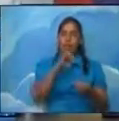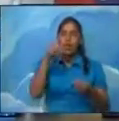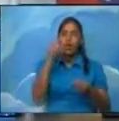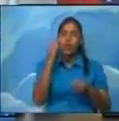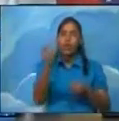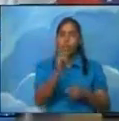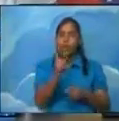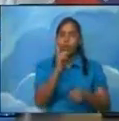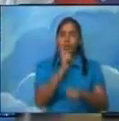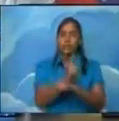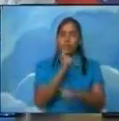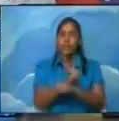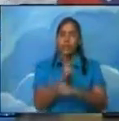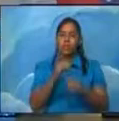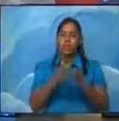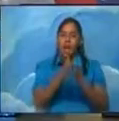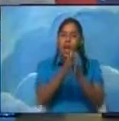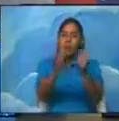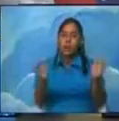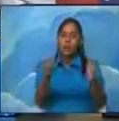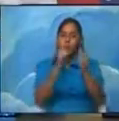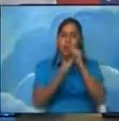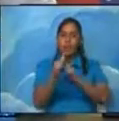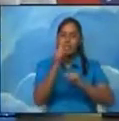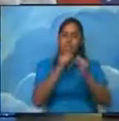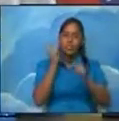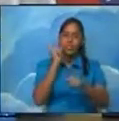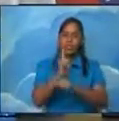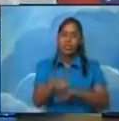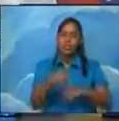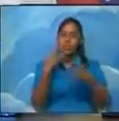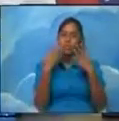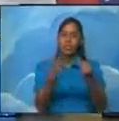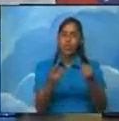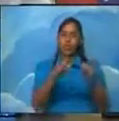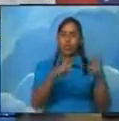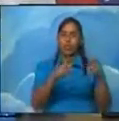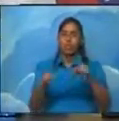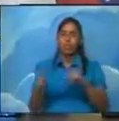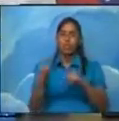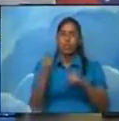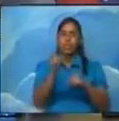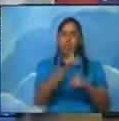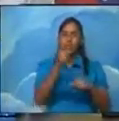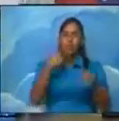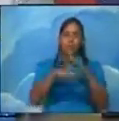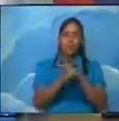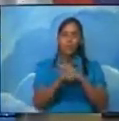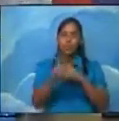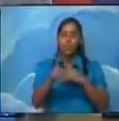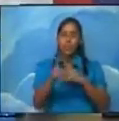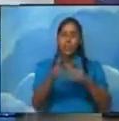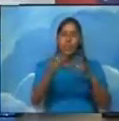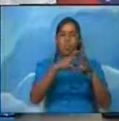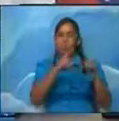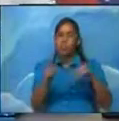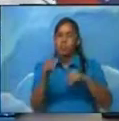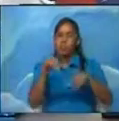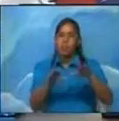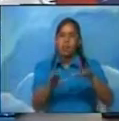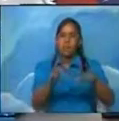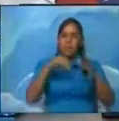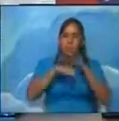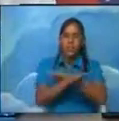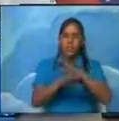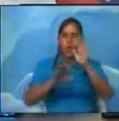no solamente abrió las aguas, sino que secó la tierra. Ellos no pasaron en un barrial metiendo